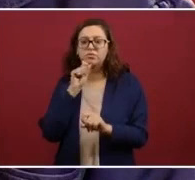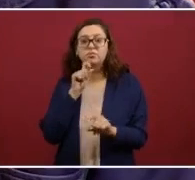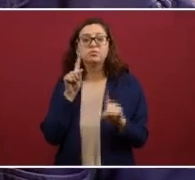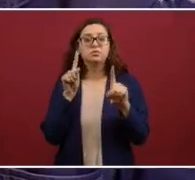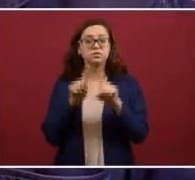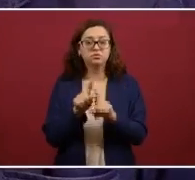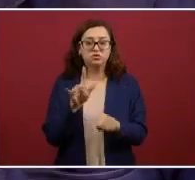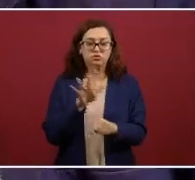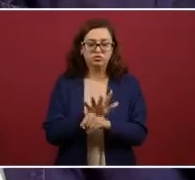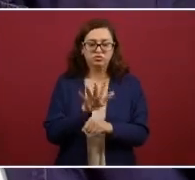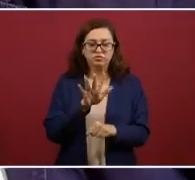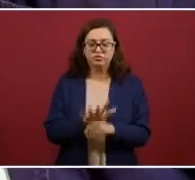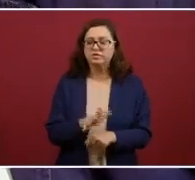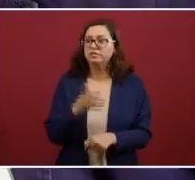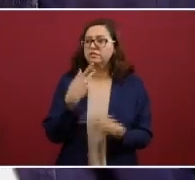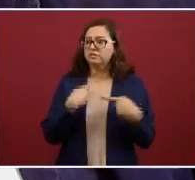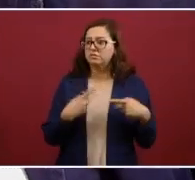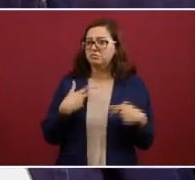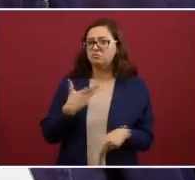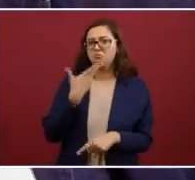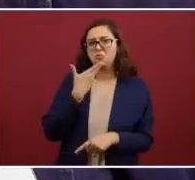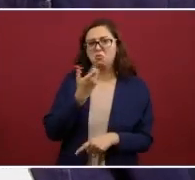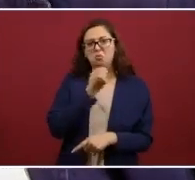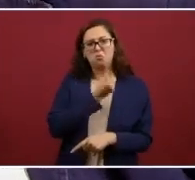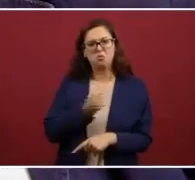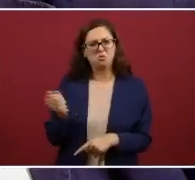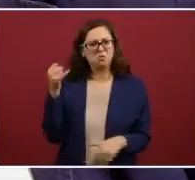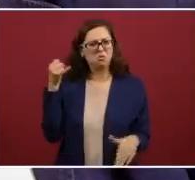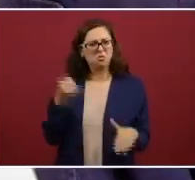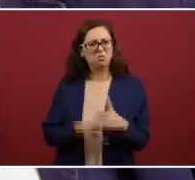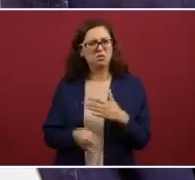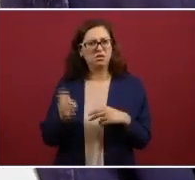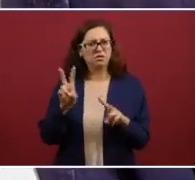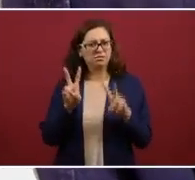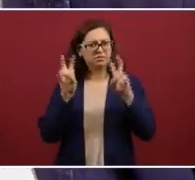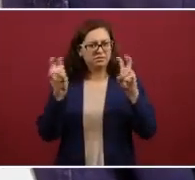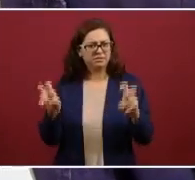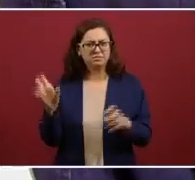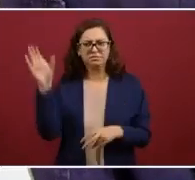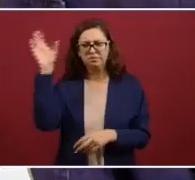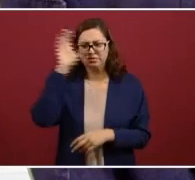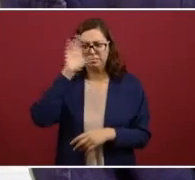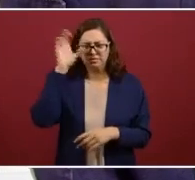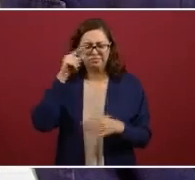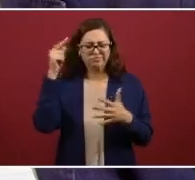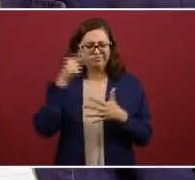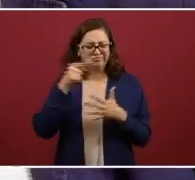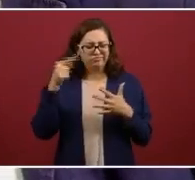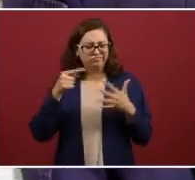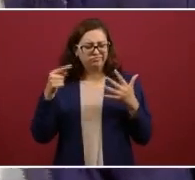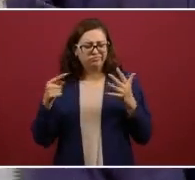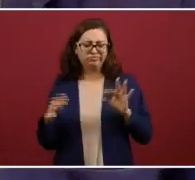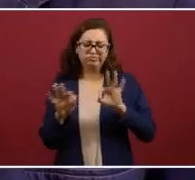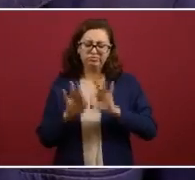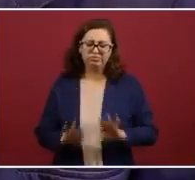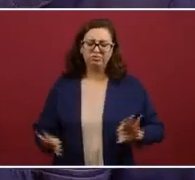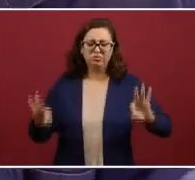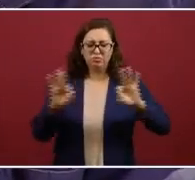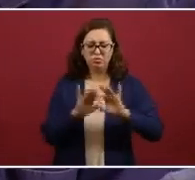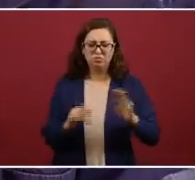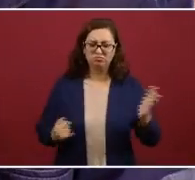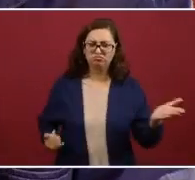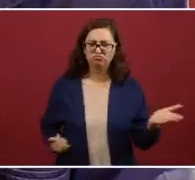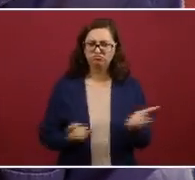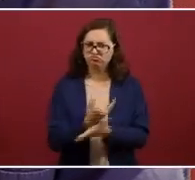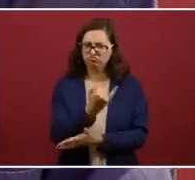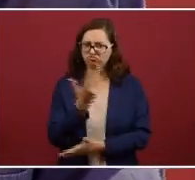los suficientes talentos, expertos y especialistas en ciencia para fundamentar técnicamente las decisiones y las acciones de